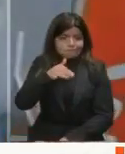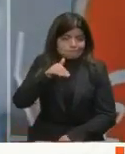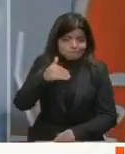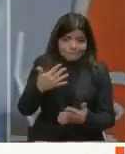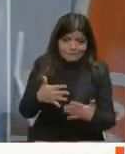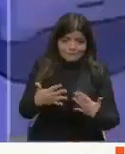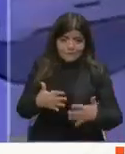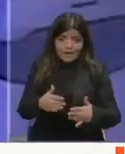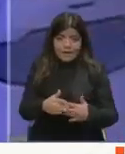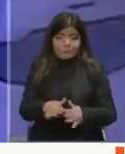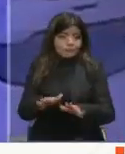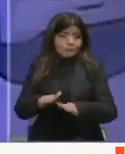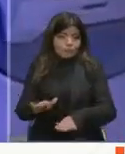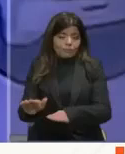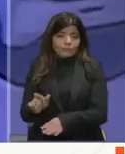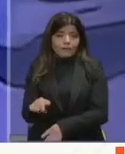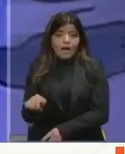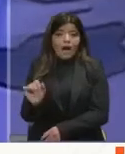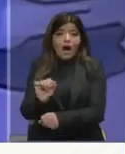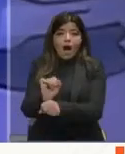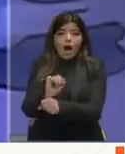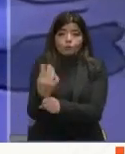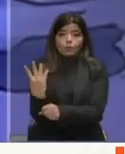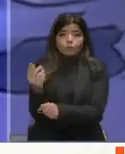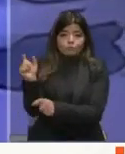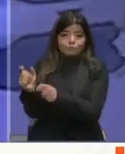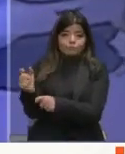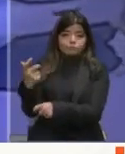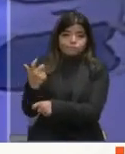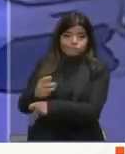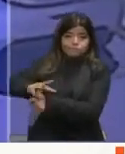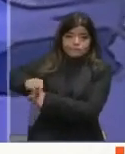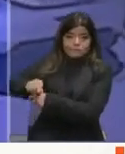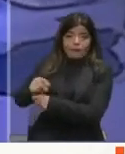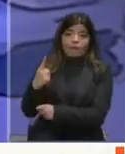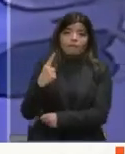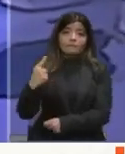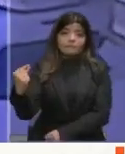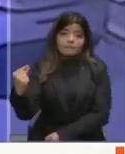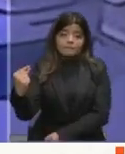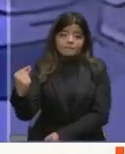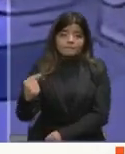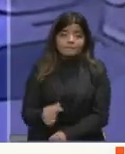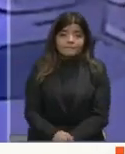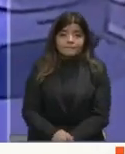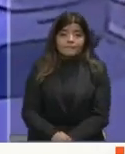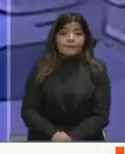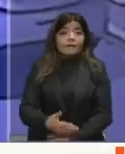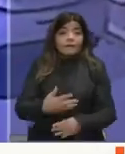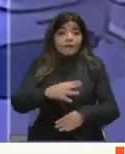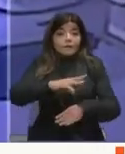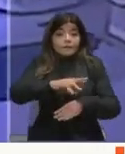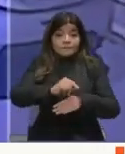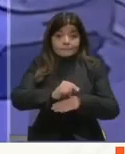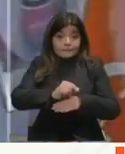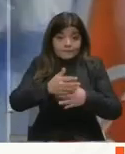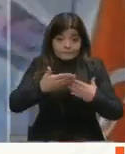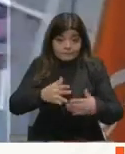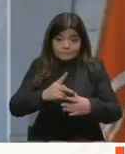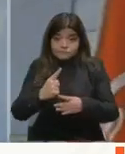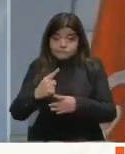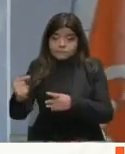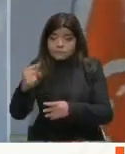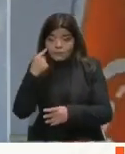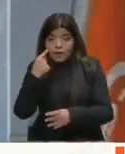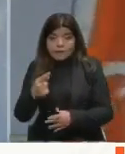en estos atracos, el auto con los cuatro delincuentes dentro se fue. Robado a la fuga, y aquí es donde